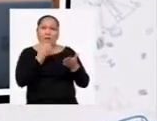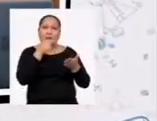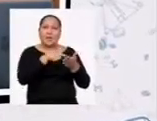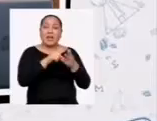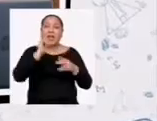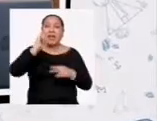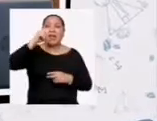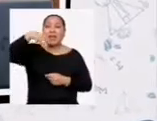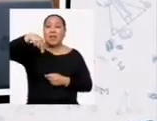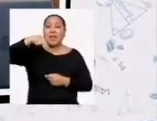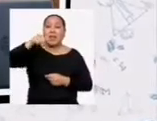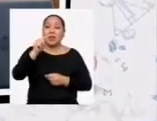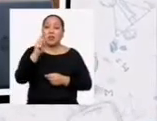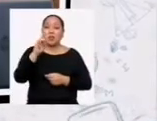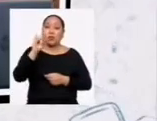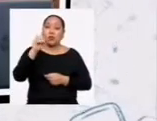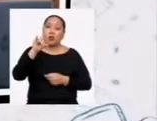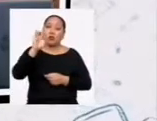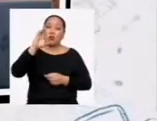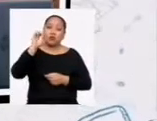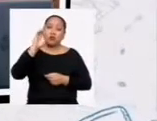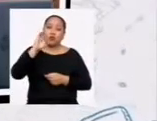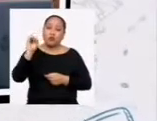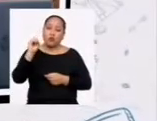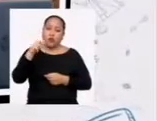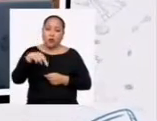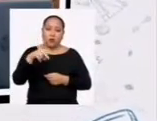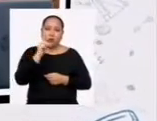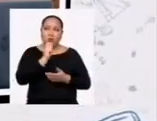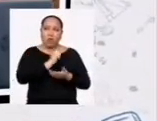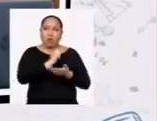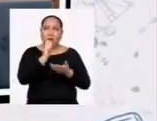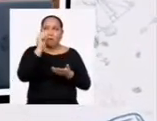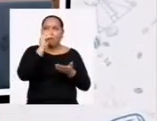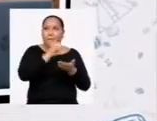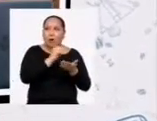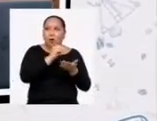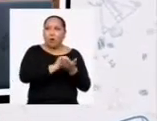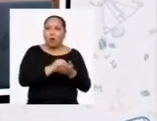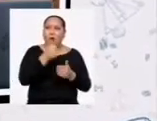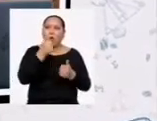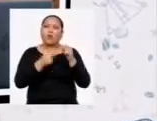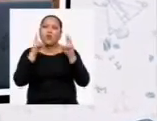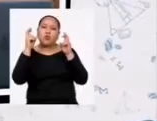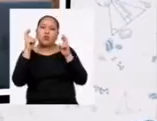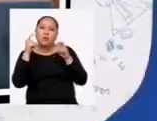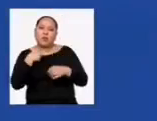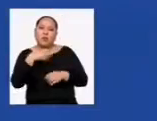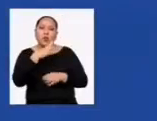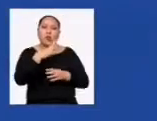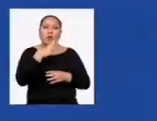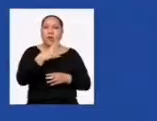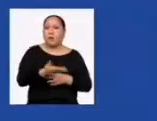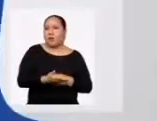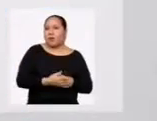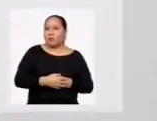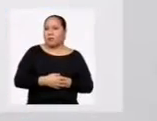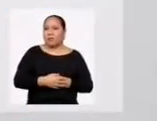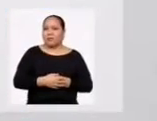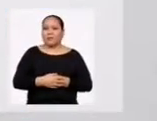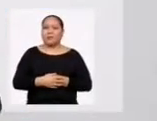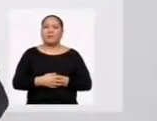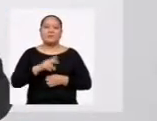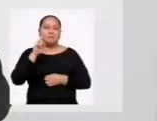introducción no realizo un anticipo de los subtemas que voy a tratar. Espero que puedan responder mi pregunta.